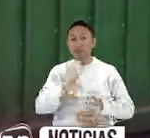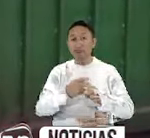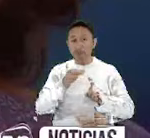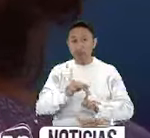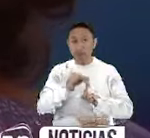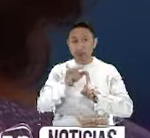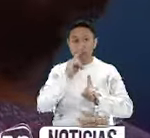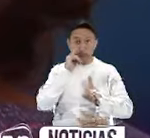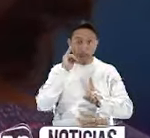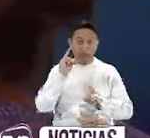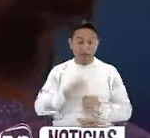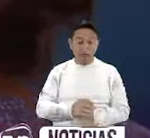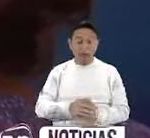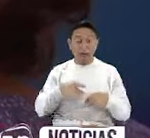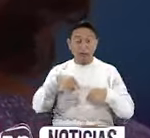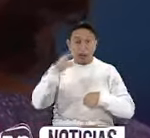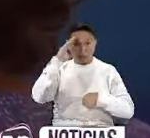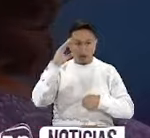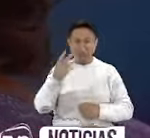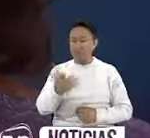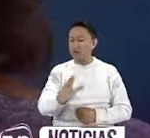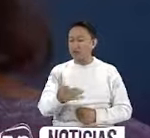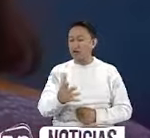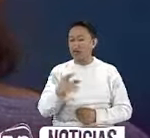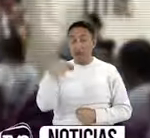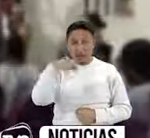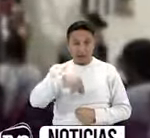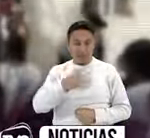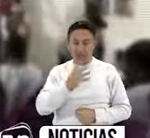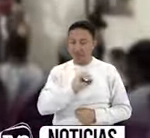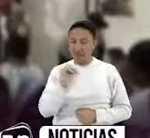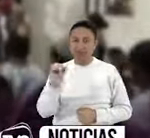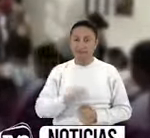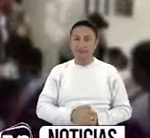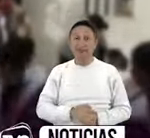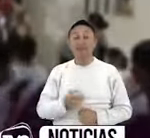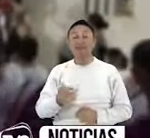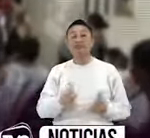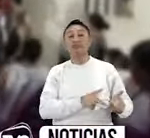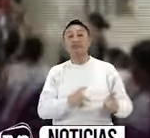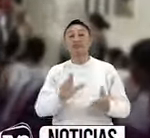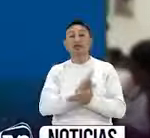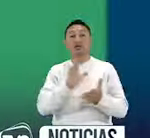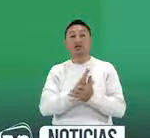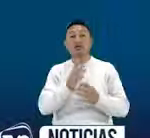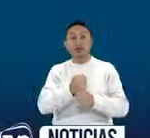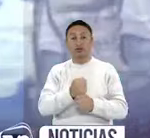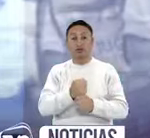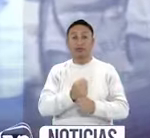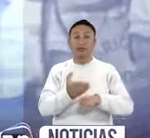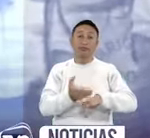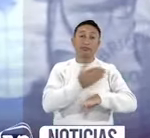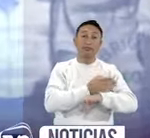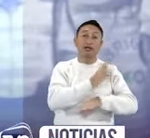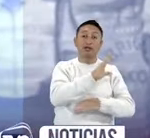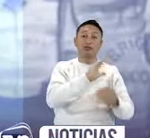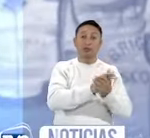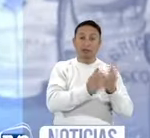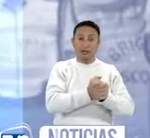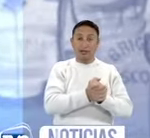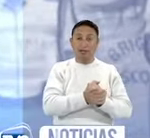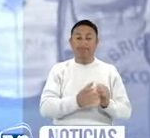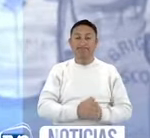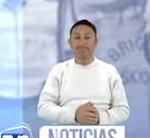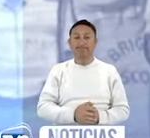aquí no hay policías, casi no vienen por aquí. El plan Escuelas Seguras arrancó en noviembre del 2022 con 222